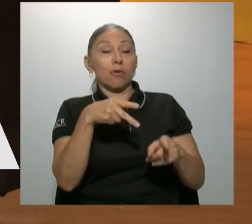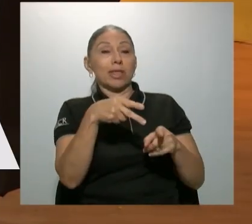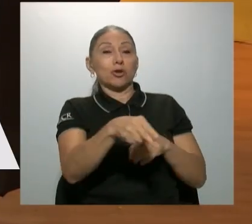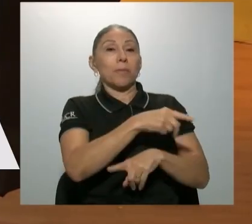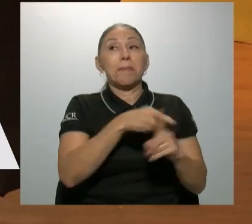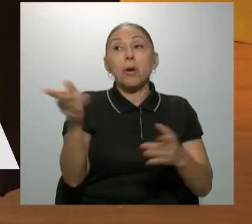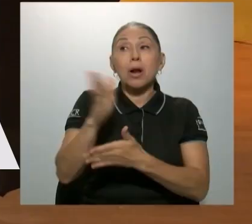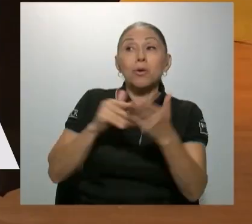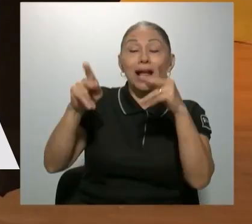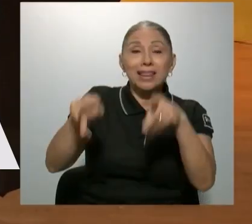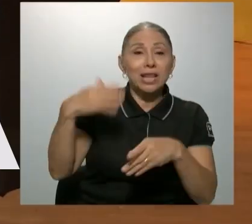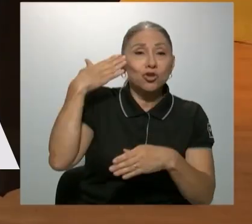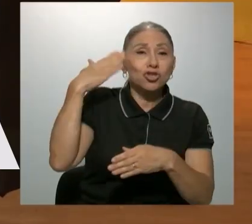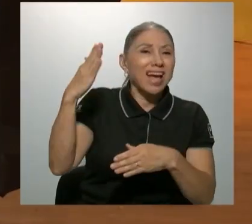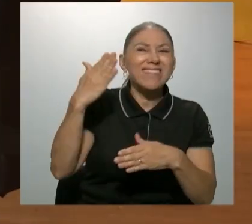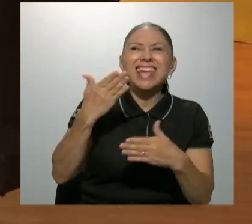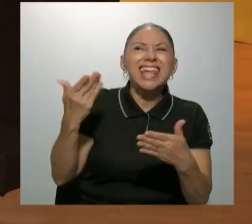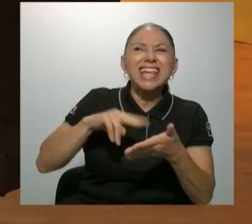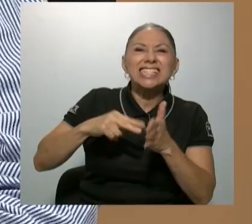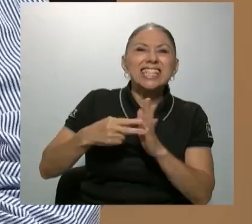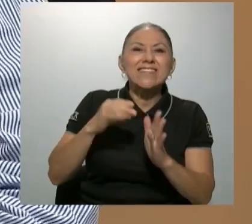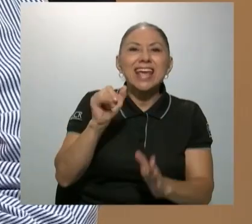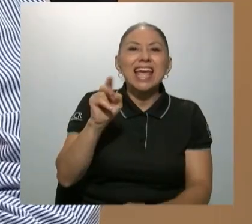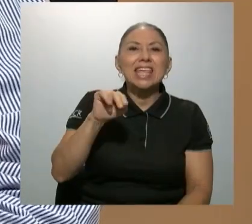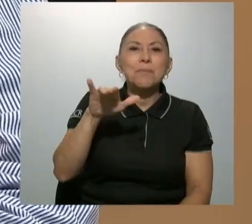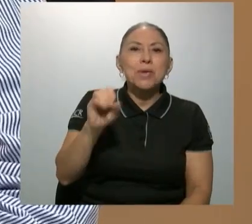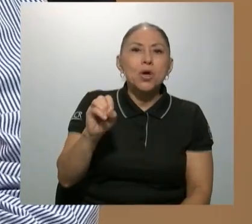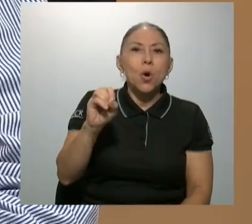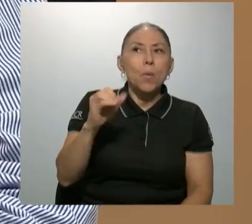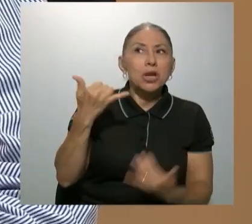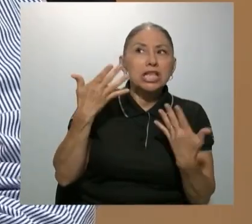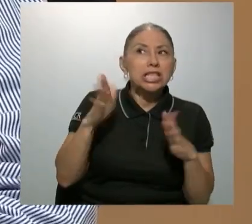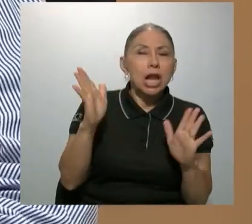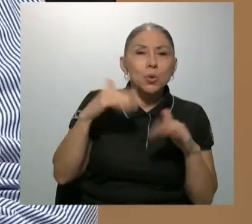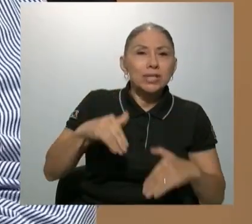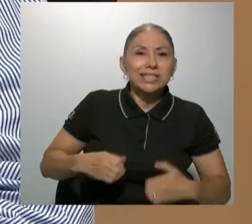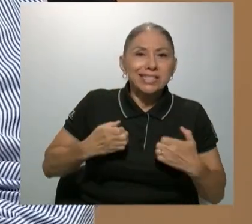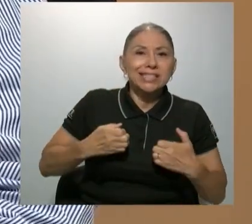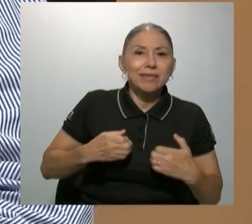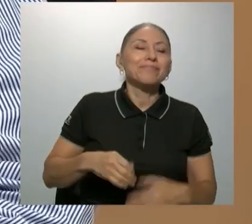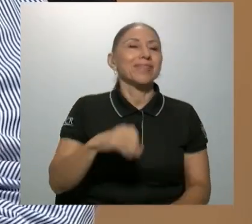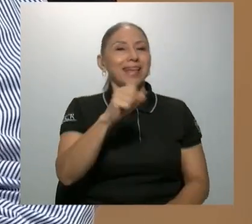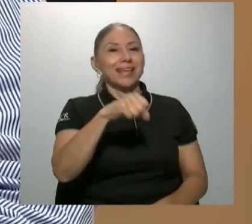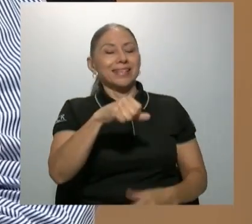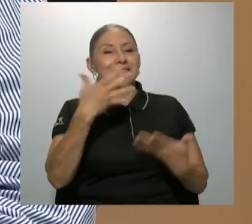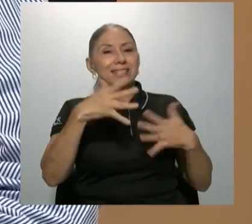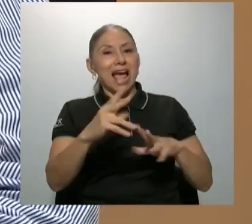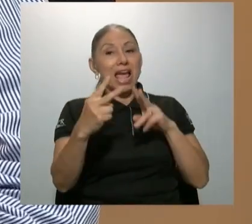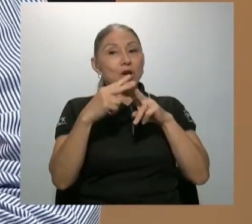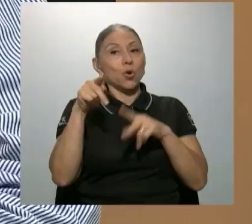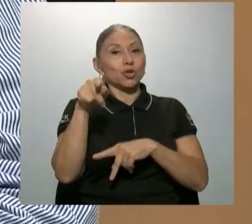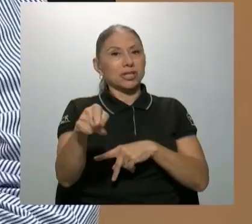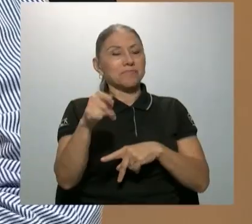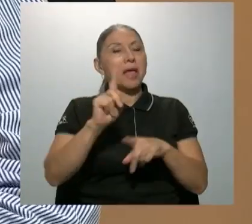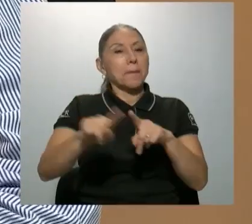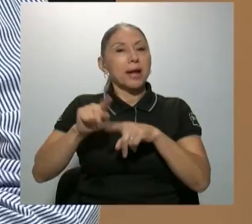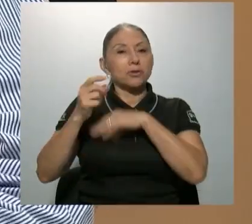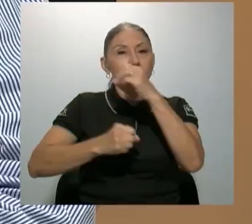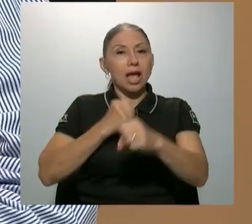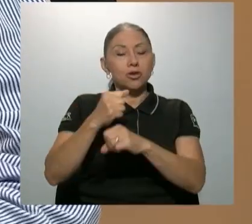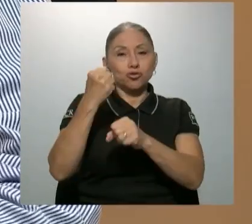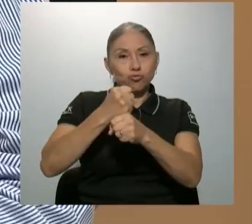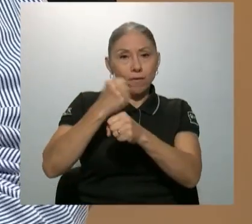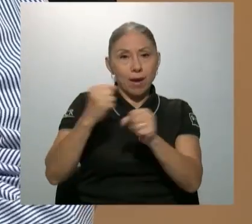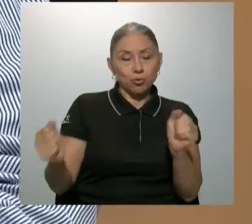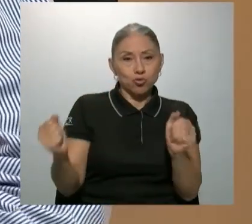qué es INVIO, porque ya no existe. Lo que le quiero decir, bueno, y ahí conocí a Rodrigo durante varios años que trabajamos juntos, ¿verdad? No sé si con esa